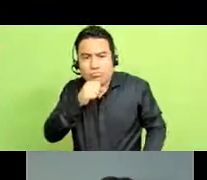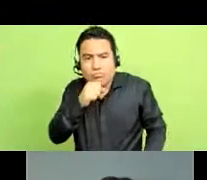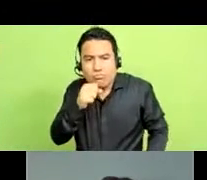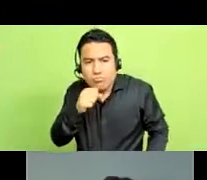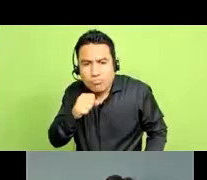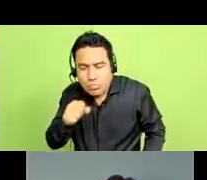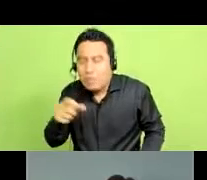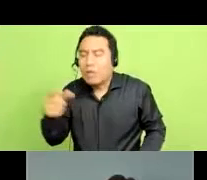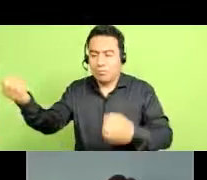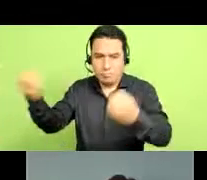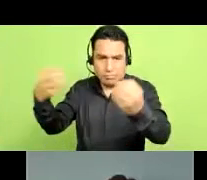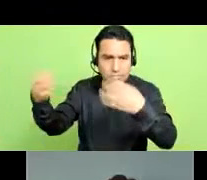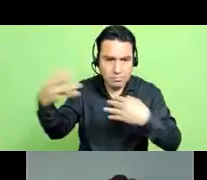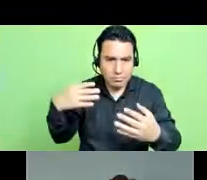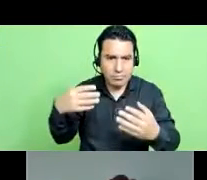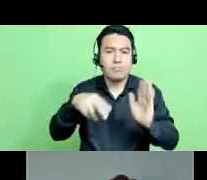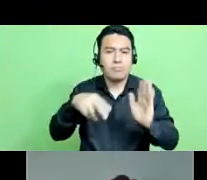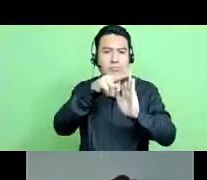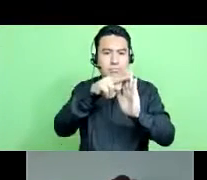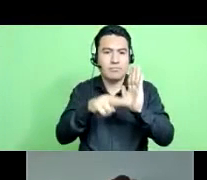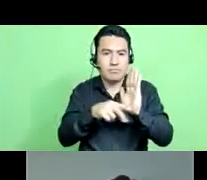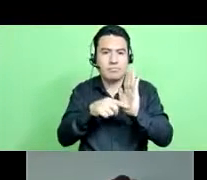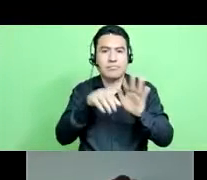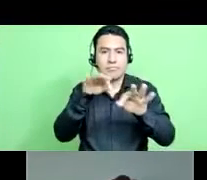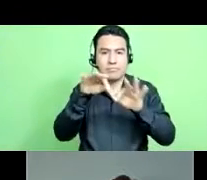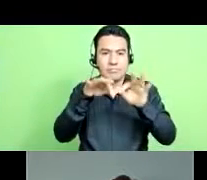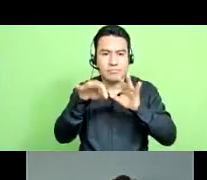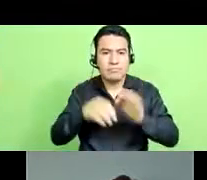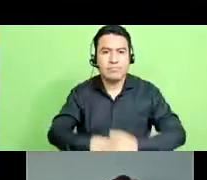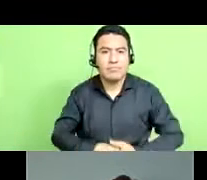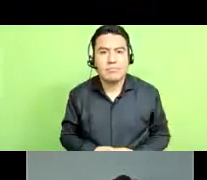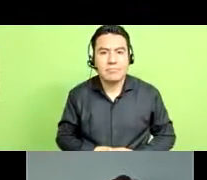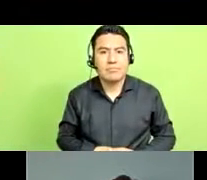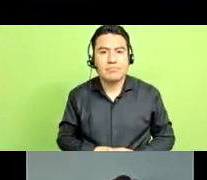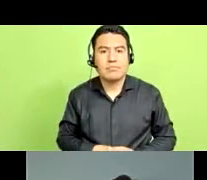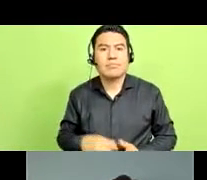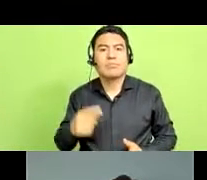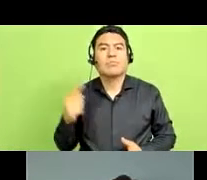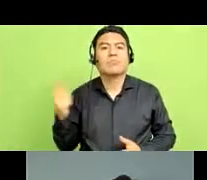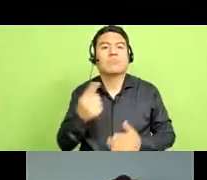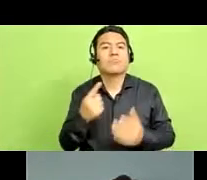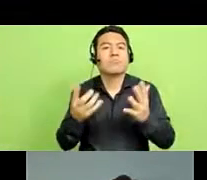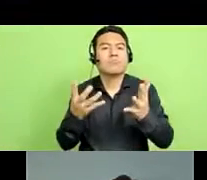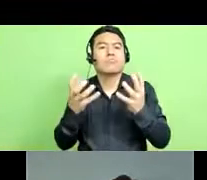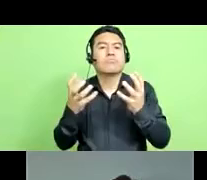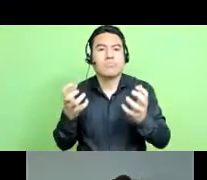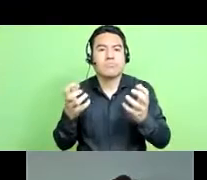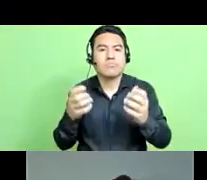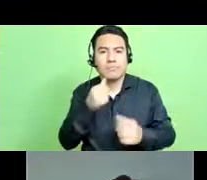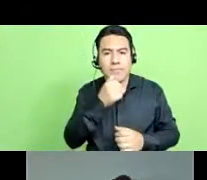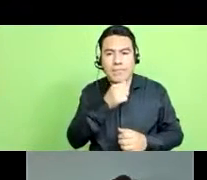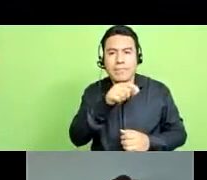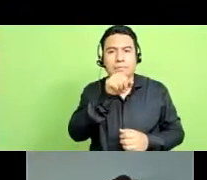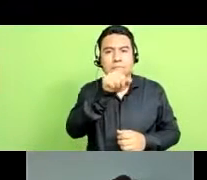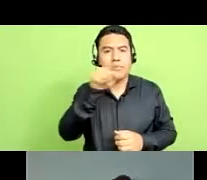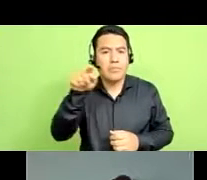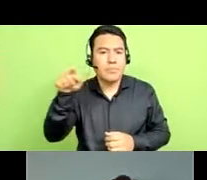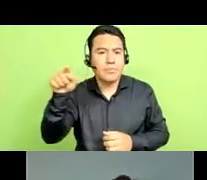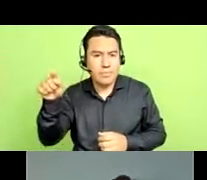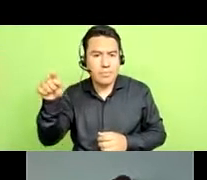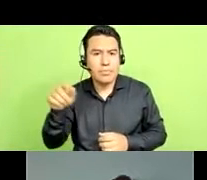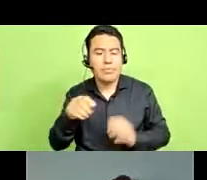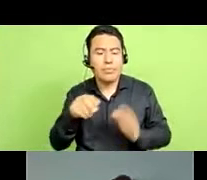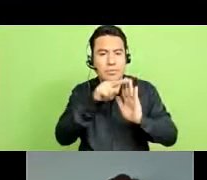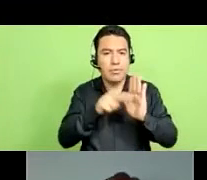norma también como finalidad de garantizar la propuesta de la modificación de la norma técnica a 120